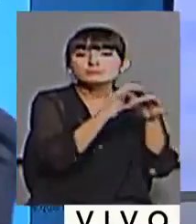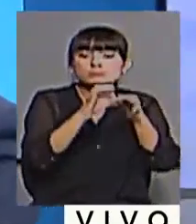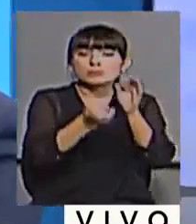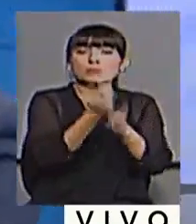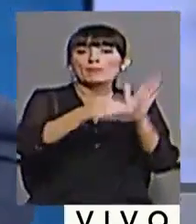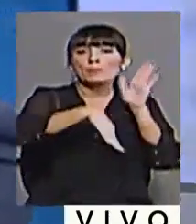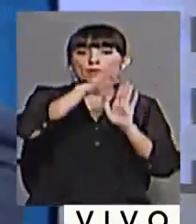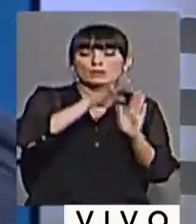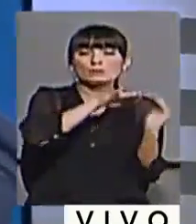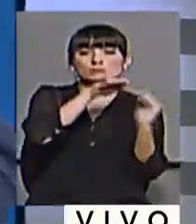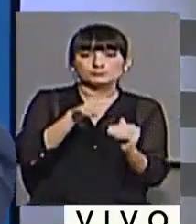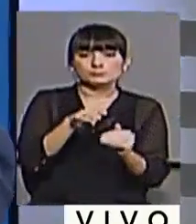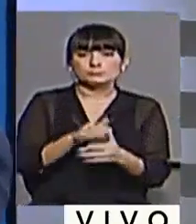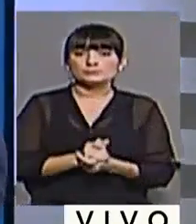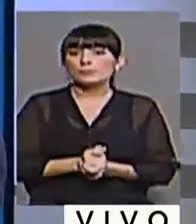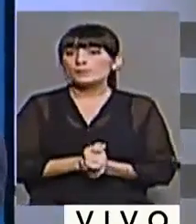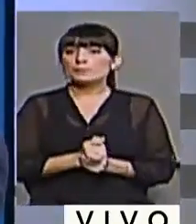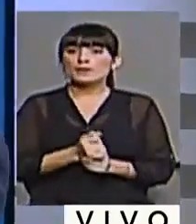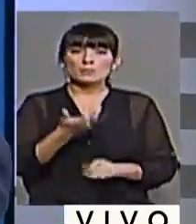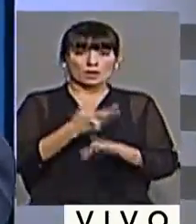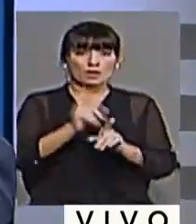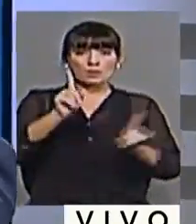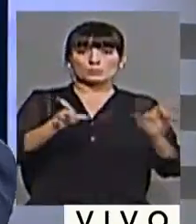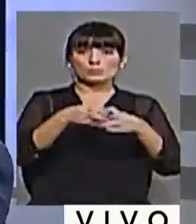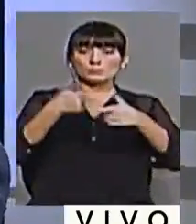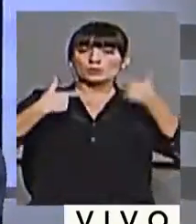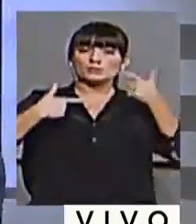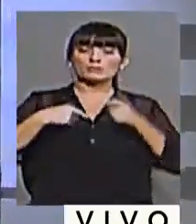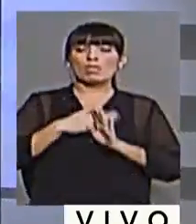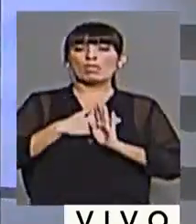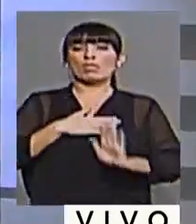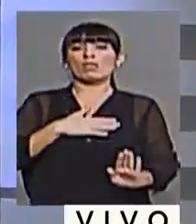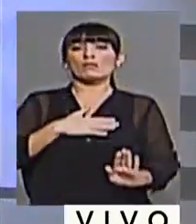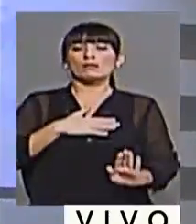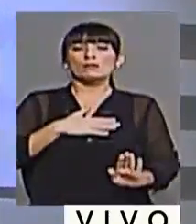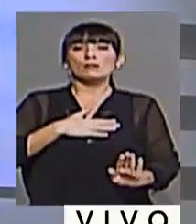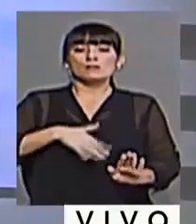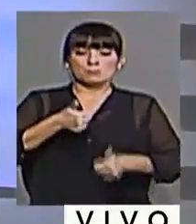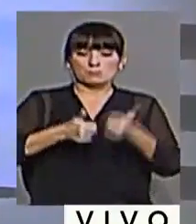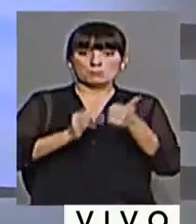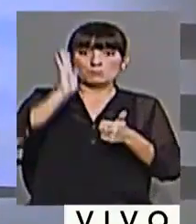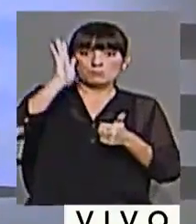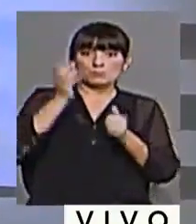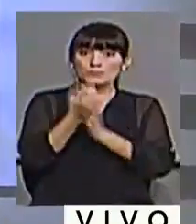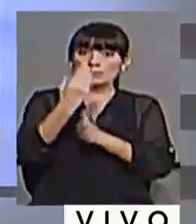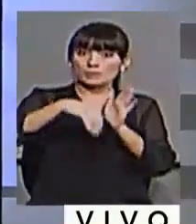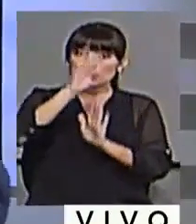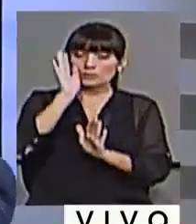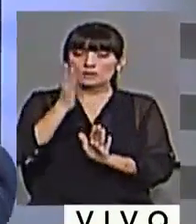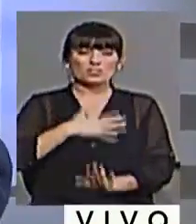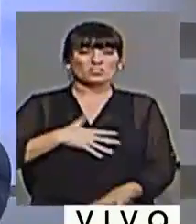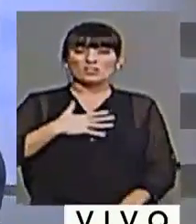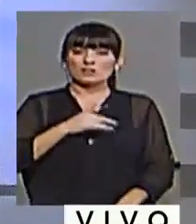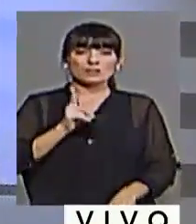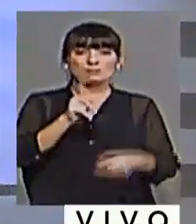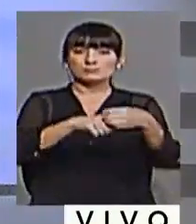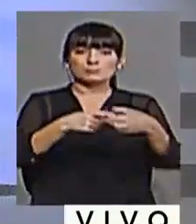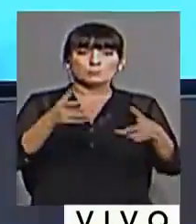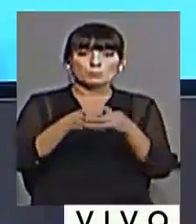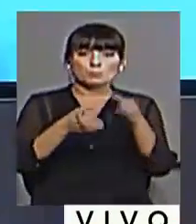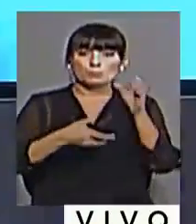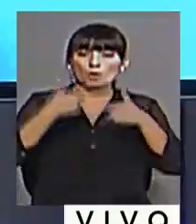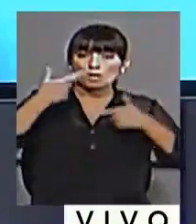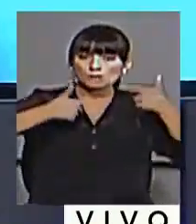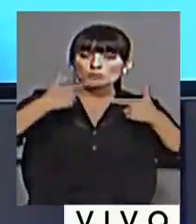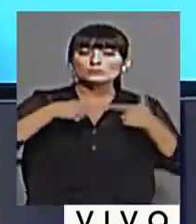de la ciudadanía con los partidos. Y la desafección llega a tal punto que el candidato que iría de la Nueva Mayoría no quiere pertenecer a un partido político. No,